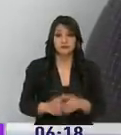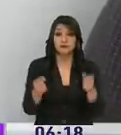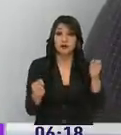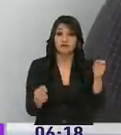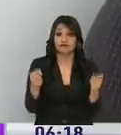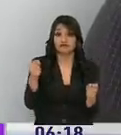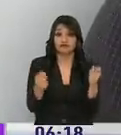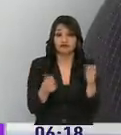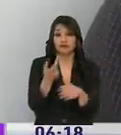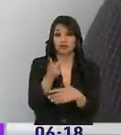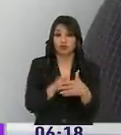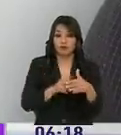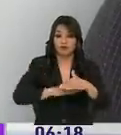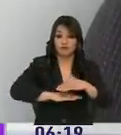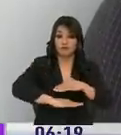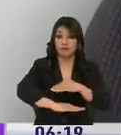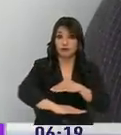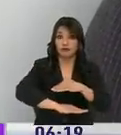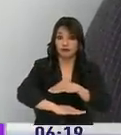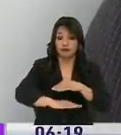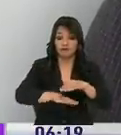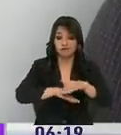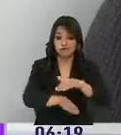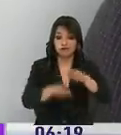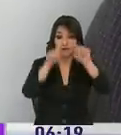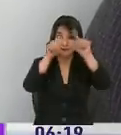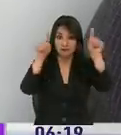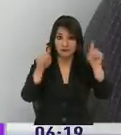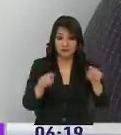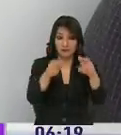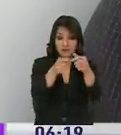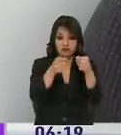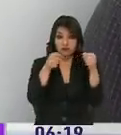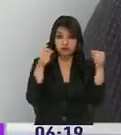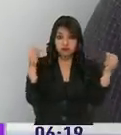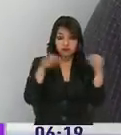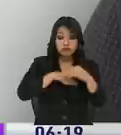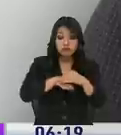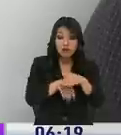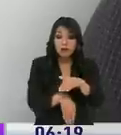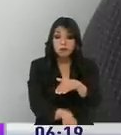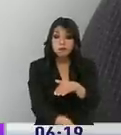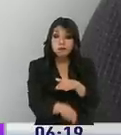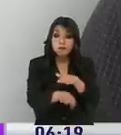tenía un doble fondo en el cajón, se trasladaba por la vía